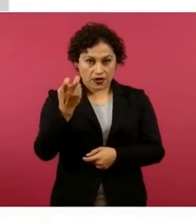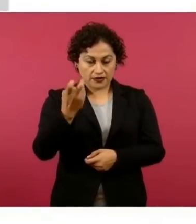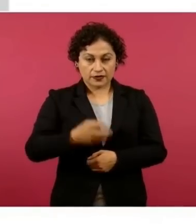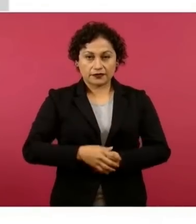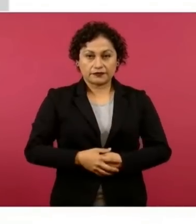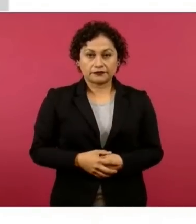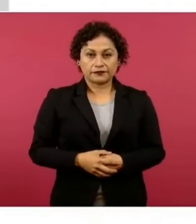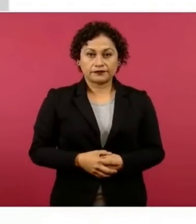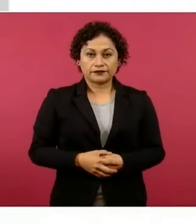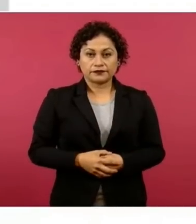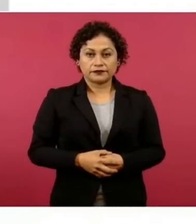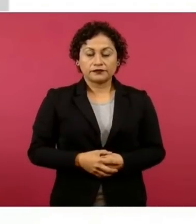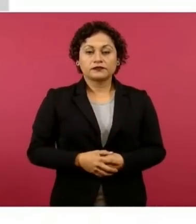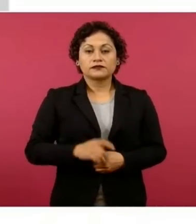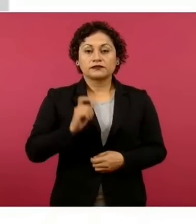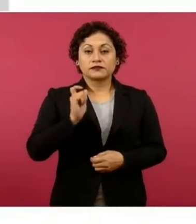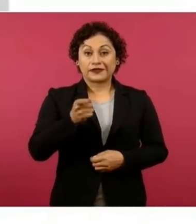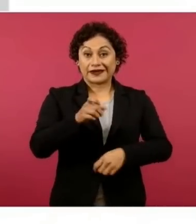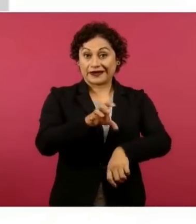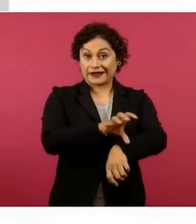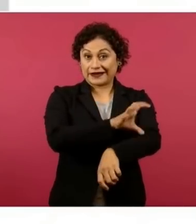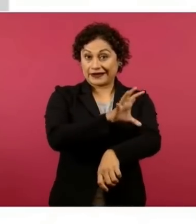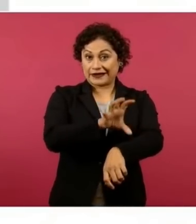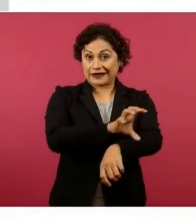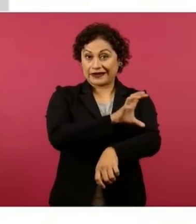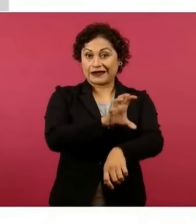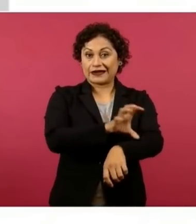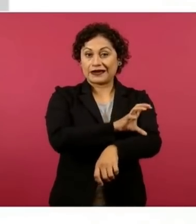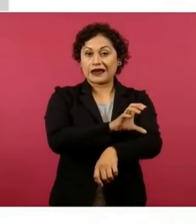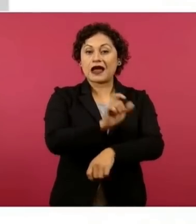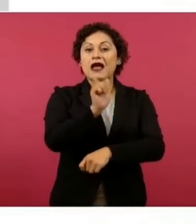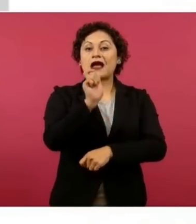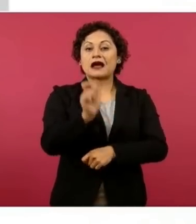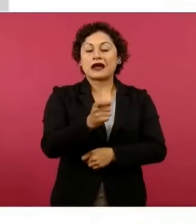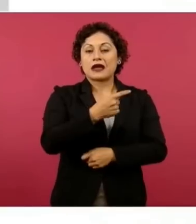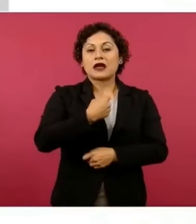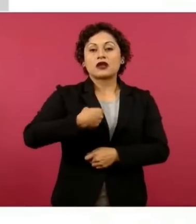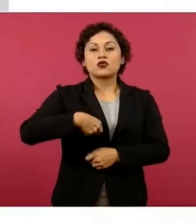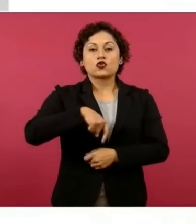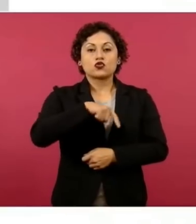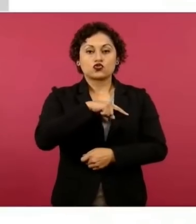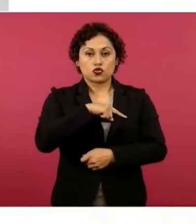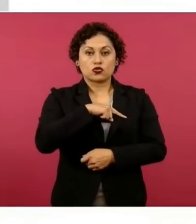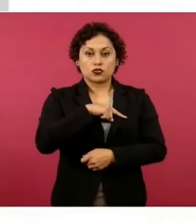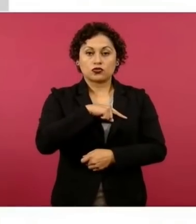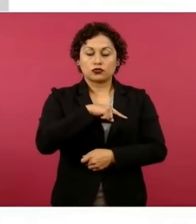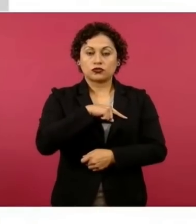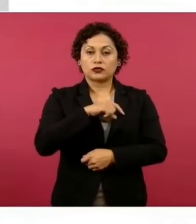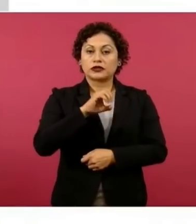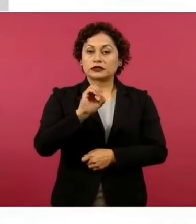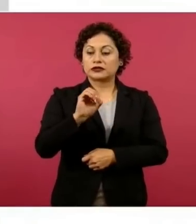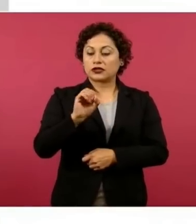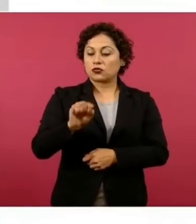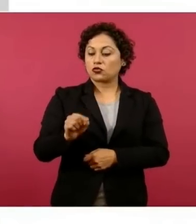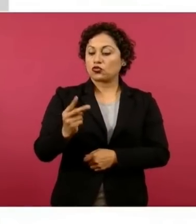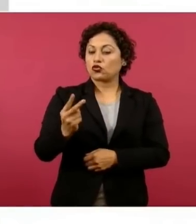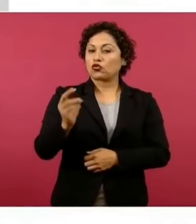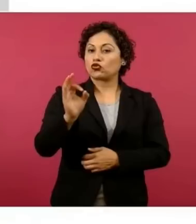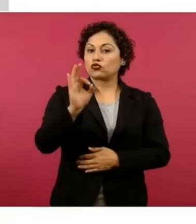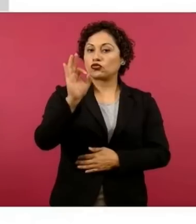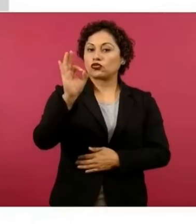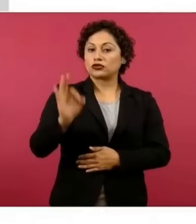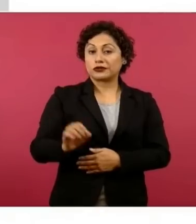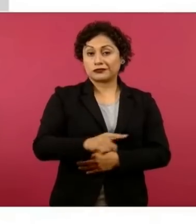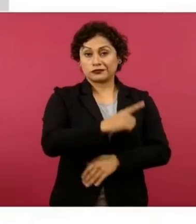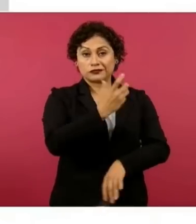Sector energético nos significa a nosotros solo el 0.2, a Estados